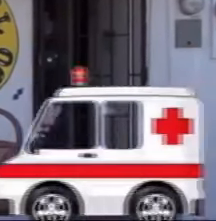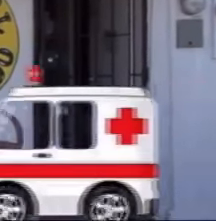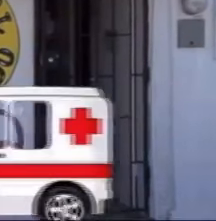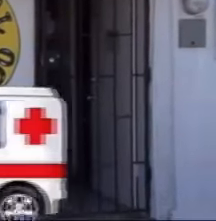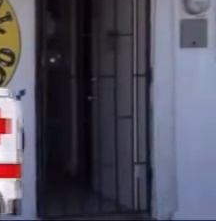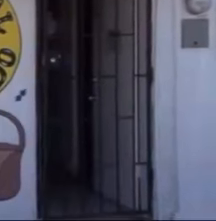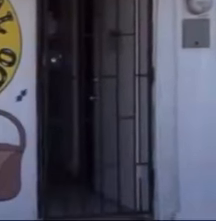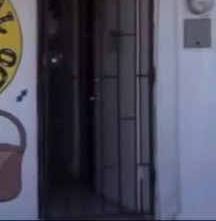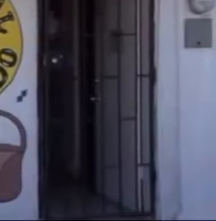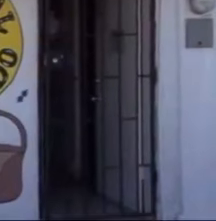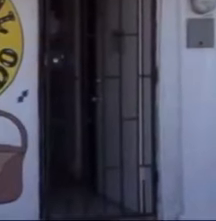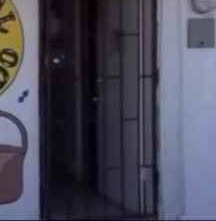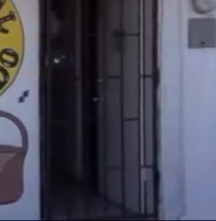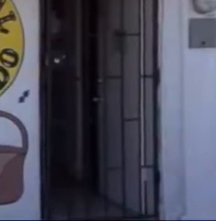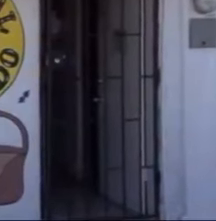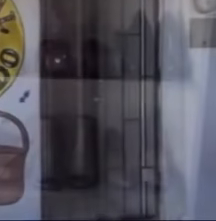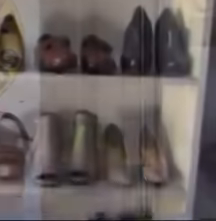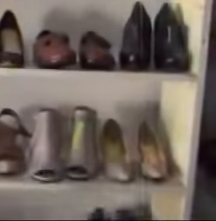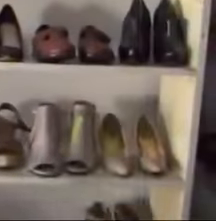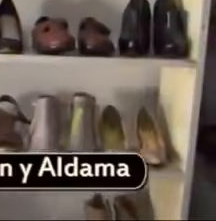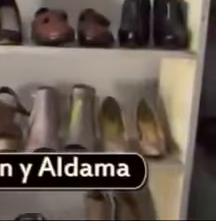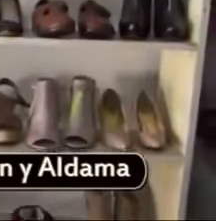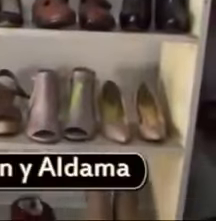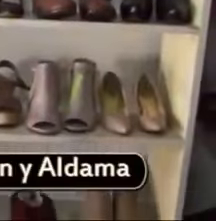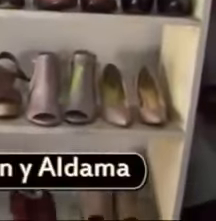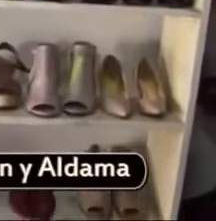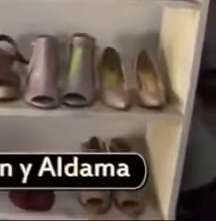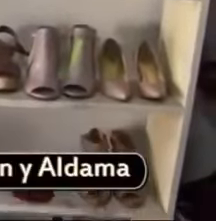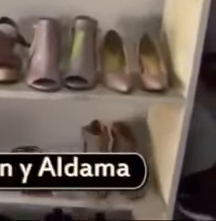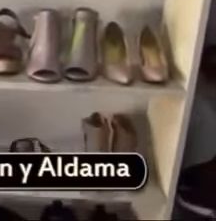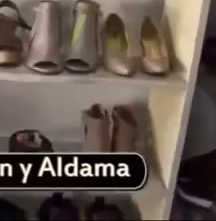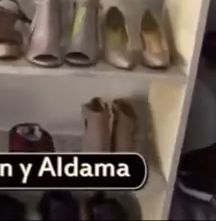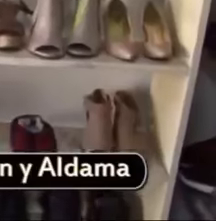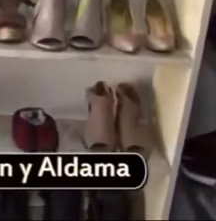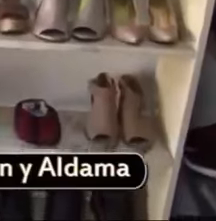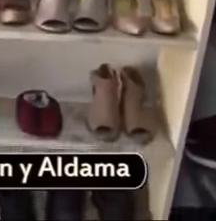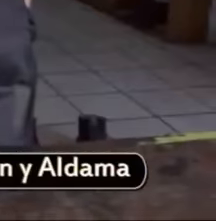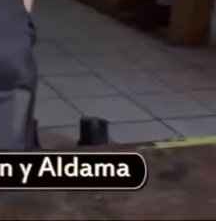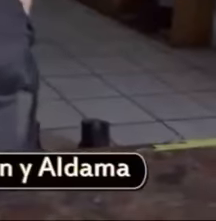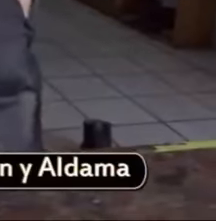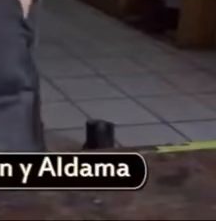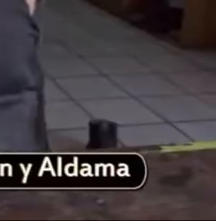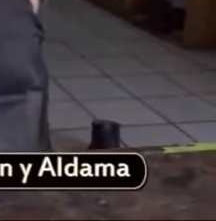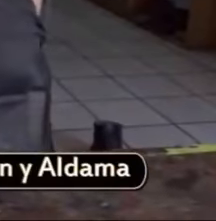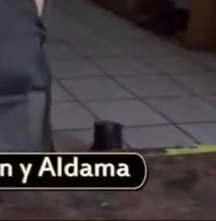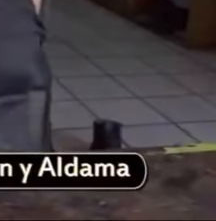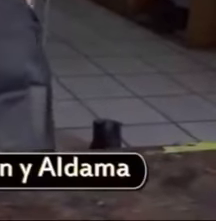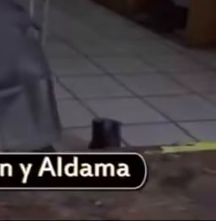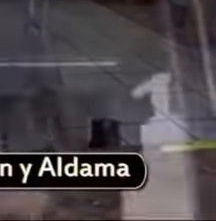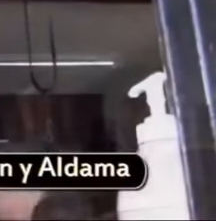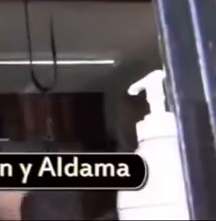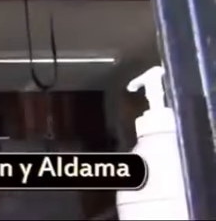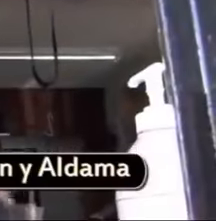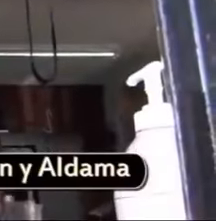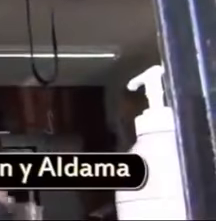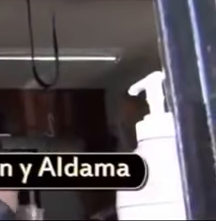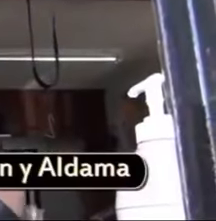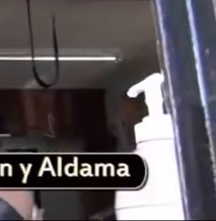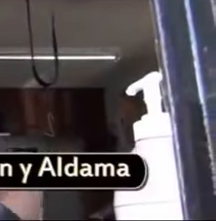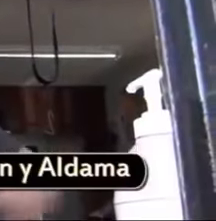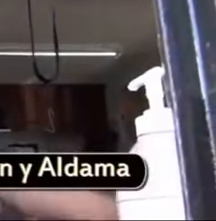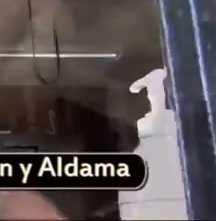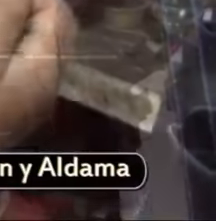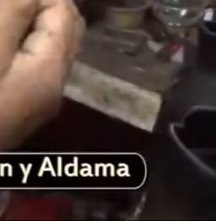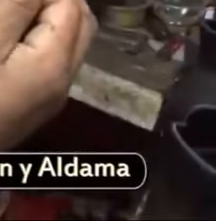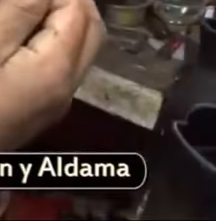Ocupa reparación. En Ensenada está el Hospital del Calzado, atendido por nuestro buen amigo Marco Tulio